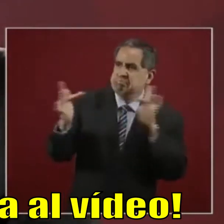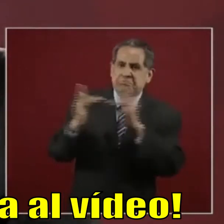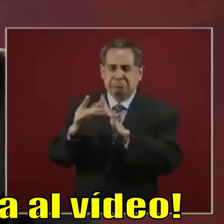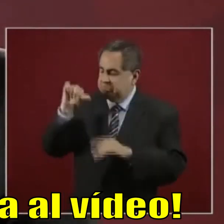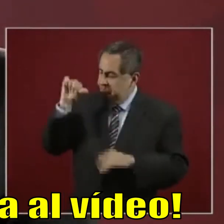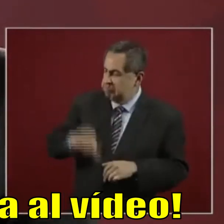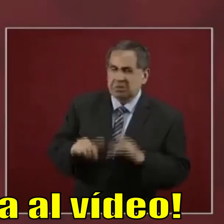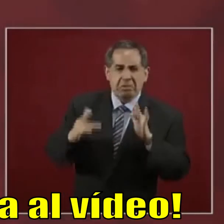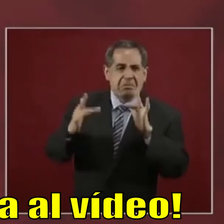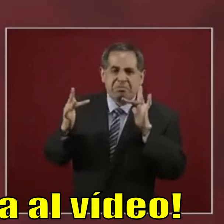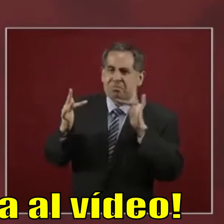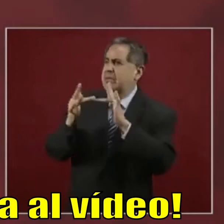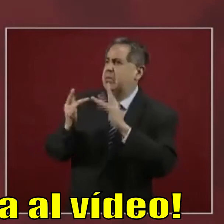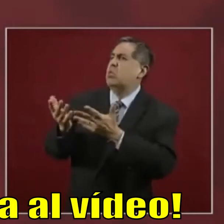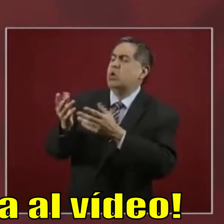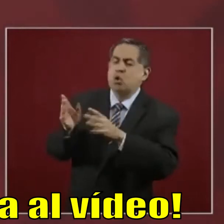comunicación.